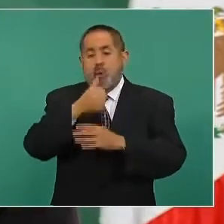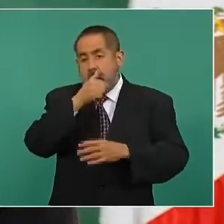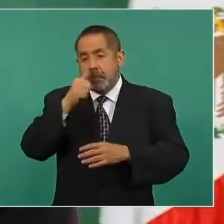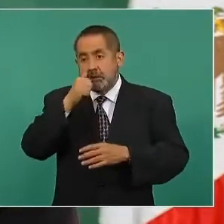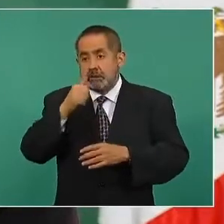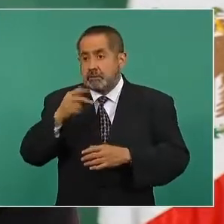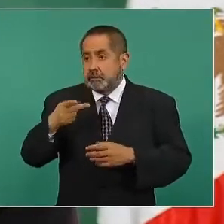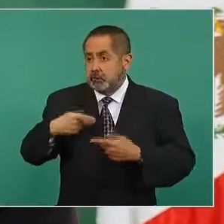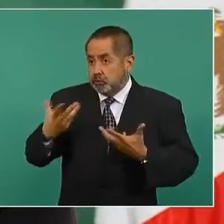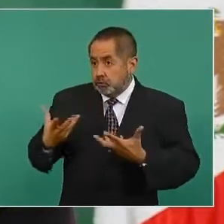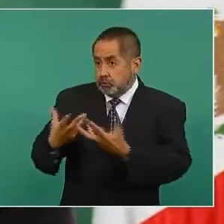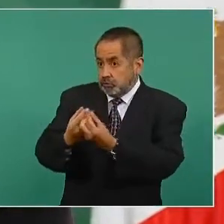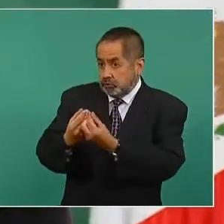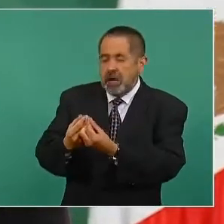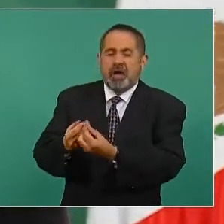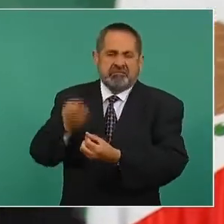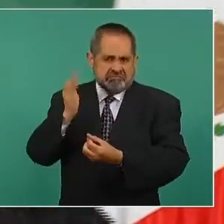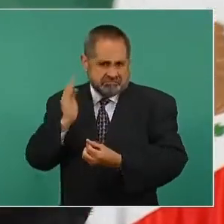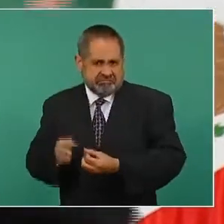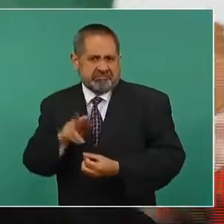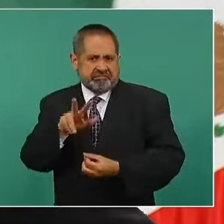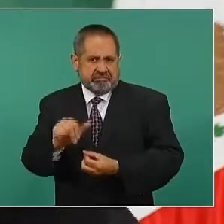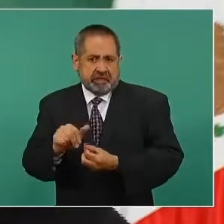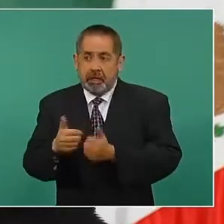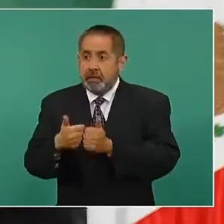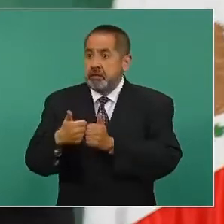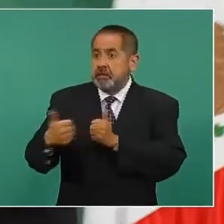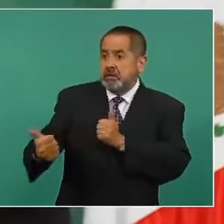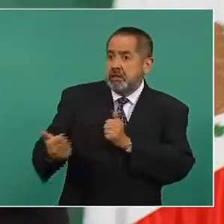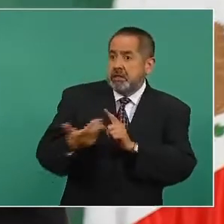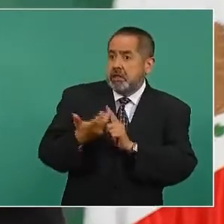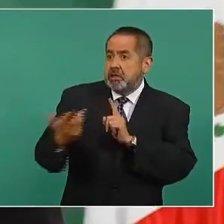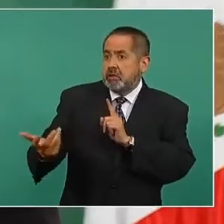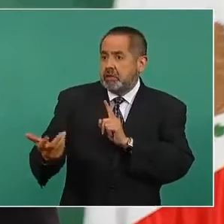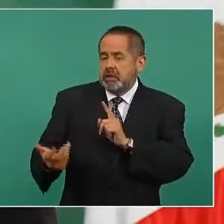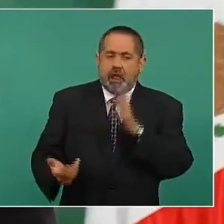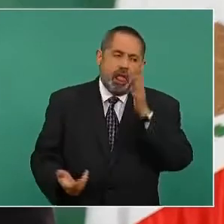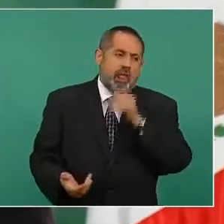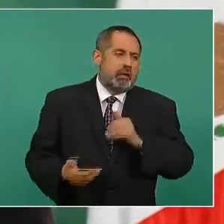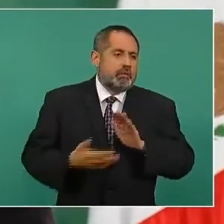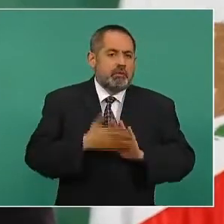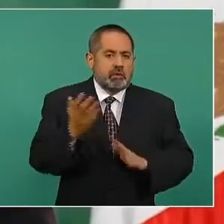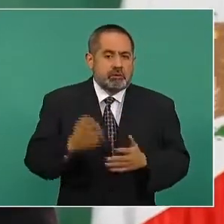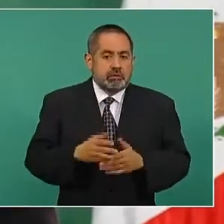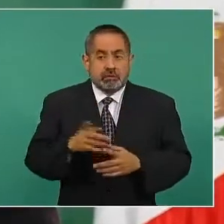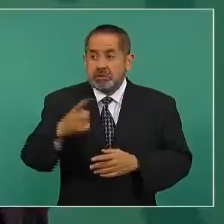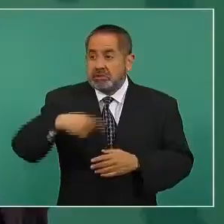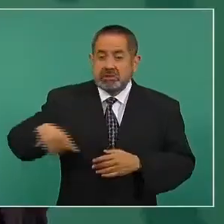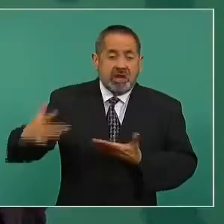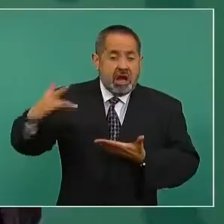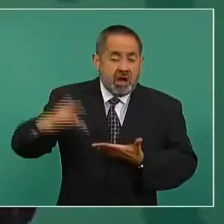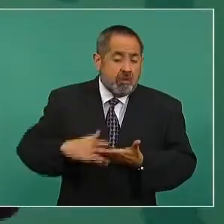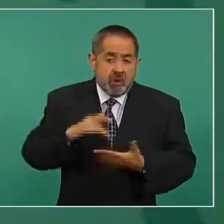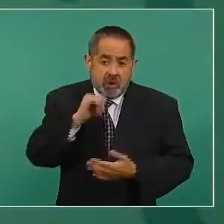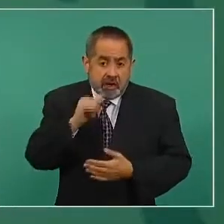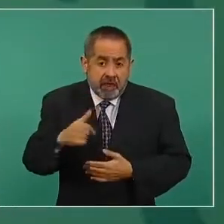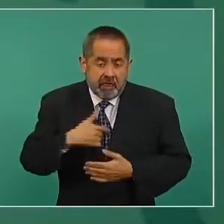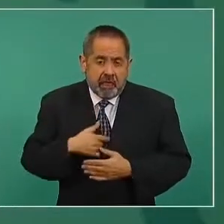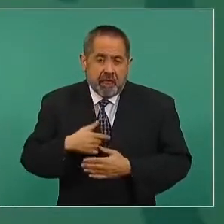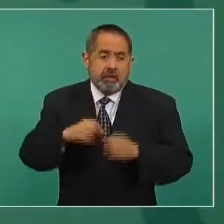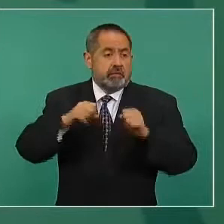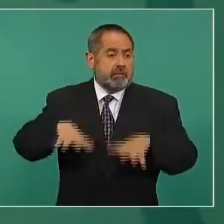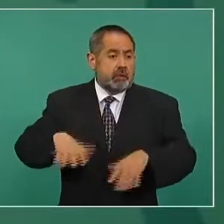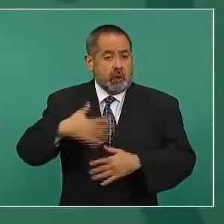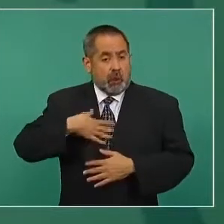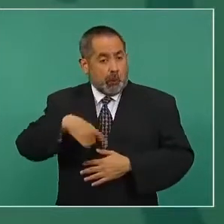pueblo nada. ¿Para qué voy a estar aquí si no tengo el apoyo del pueblo? Solo de